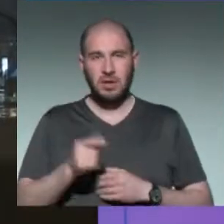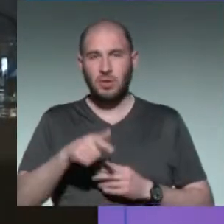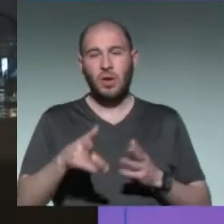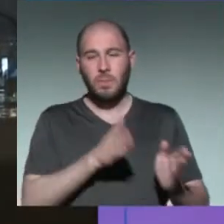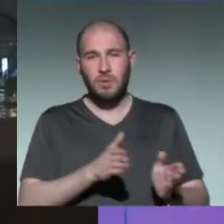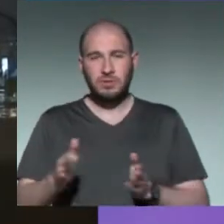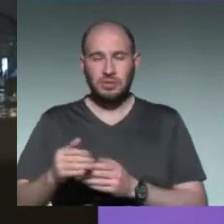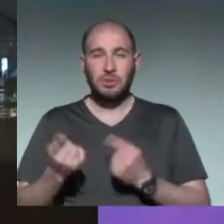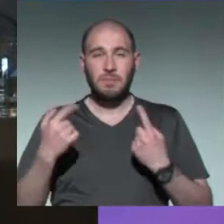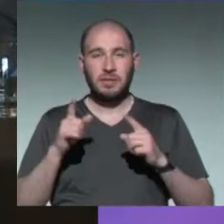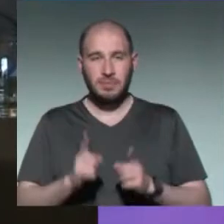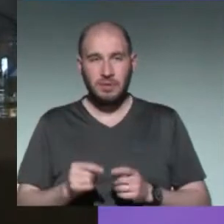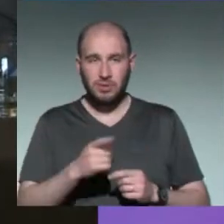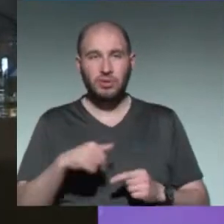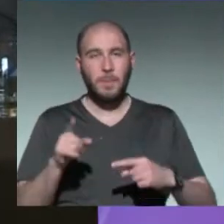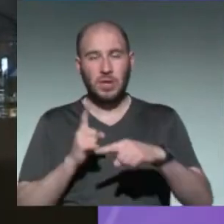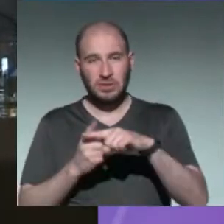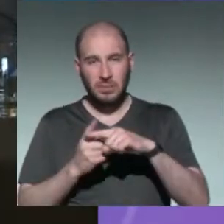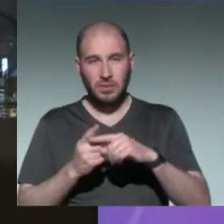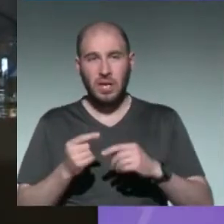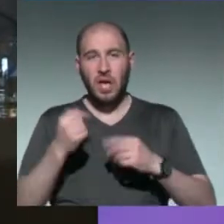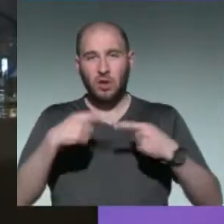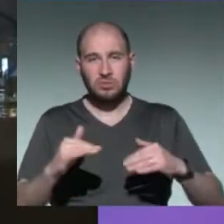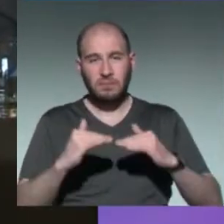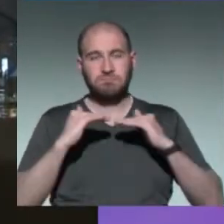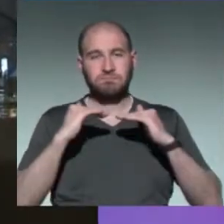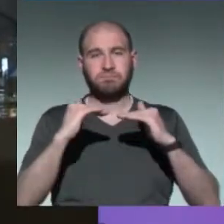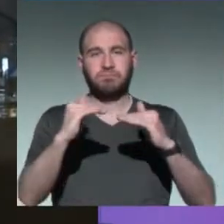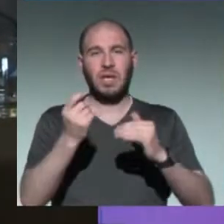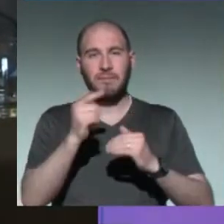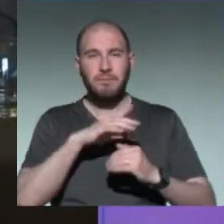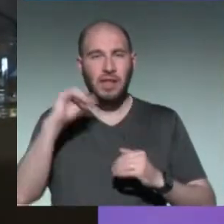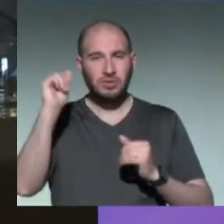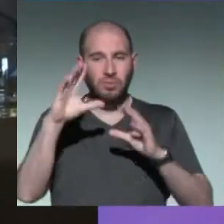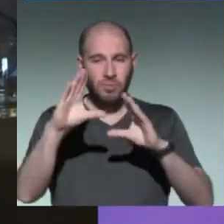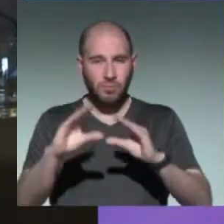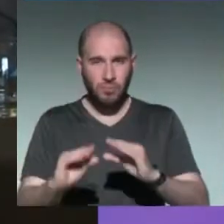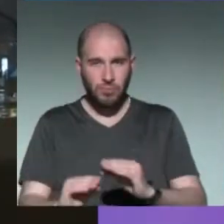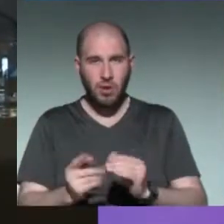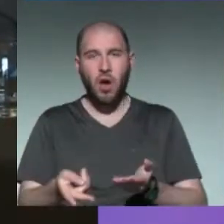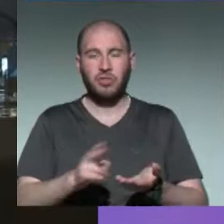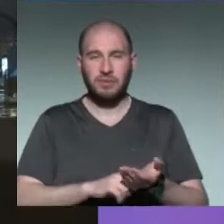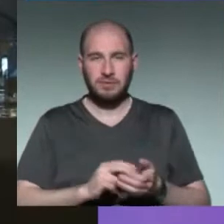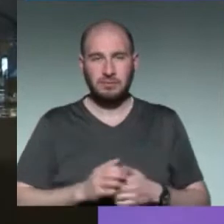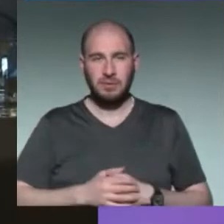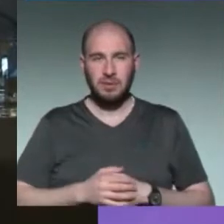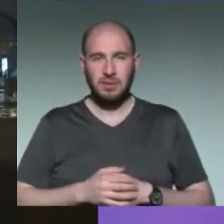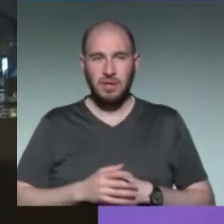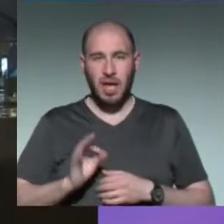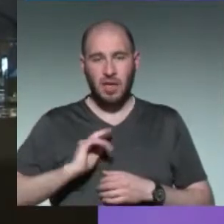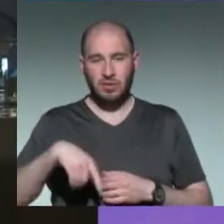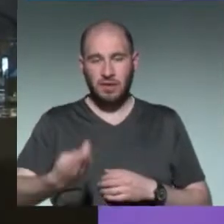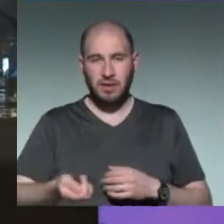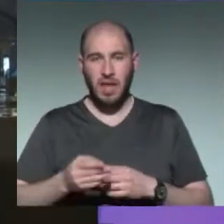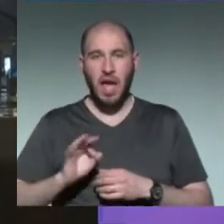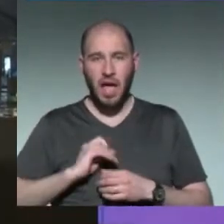proceso, pero también somos optimistas que estabilizando las cosas, la inflación va a empezar a bajar nuevamente y vamos a tener el año que viene un